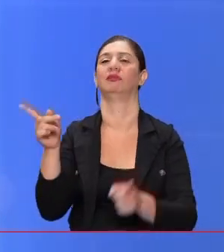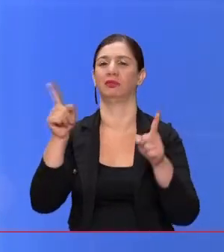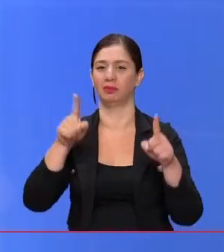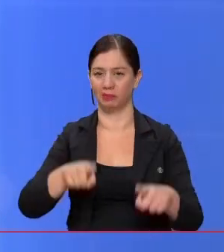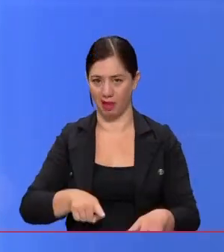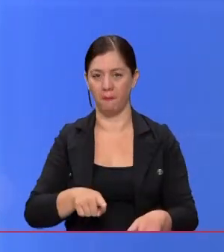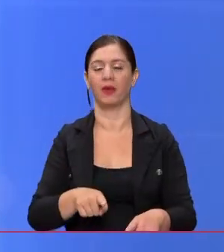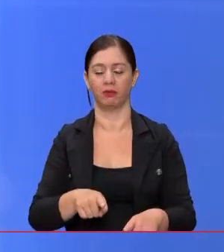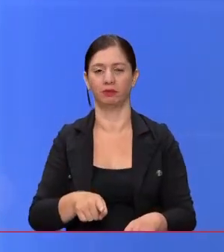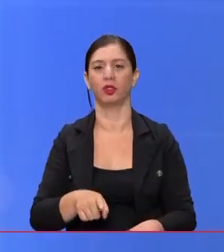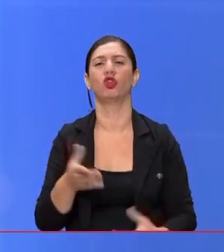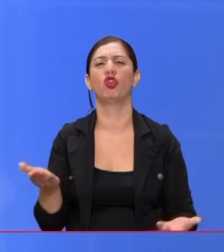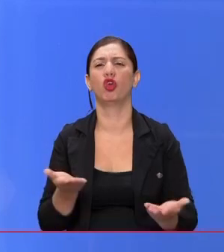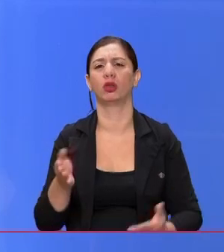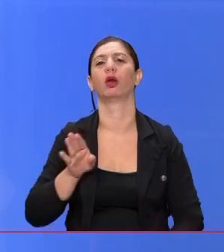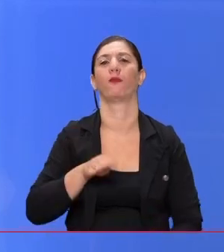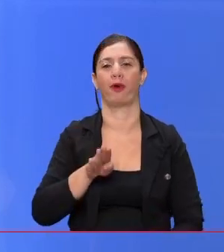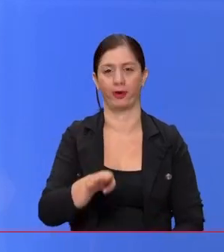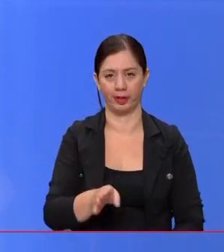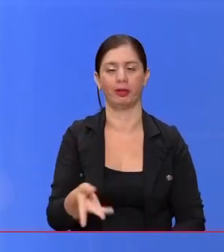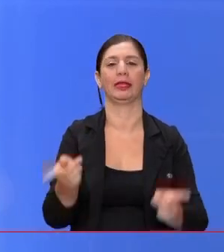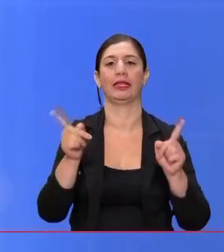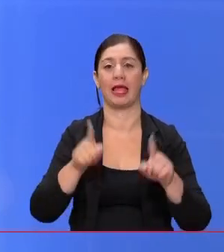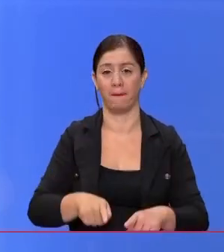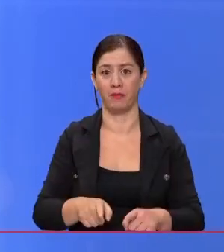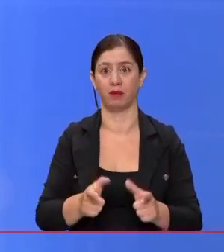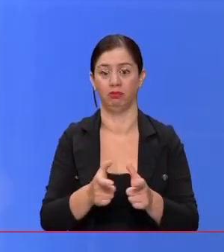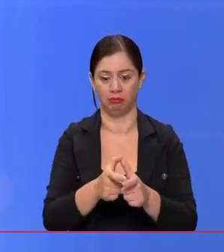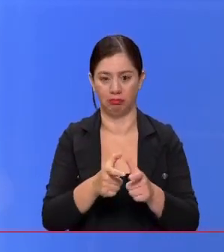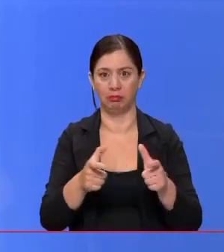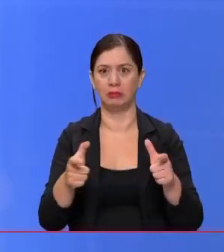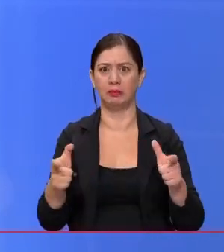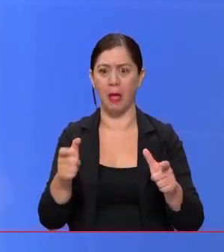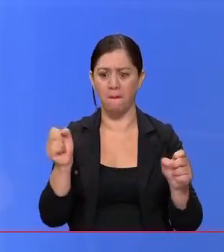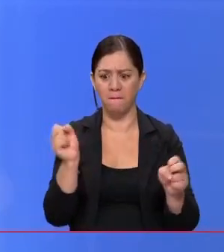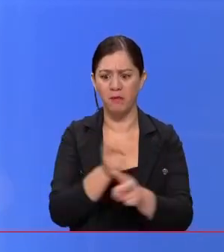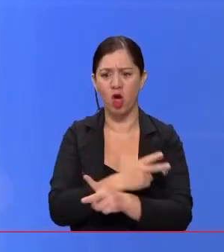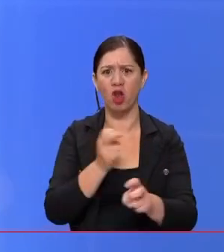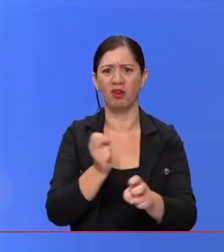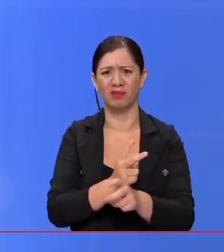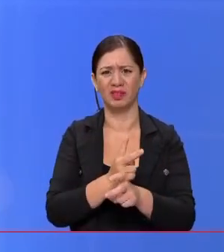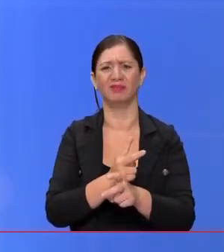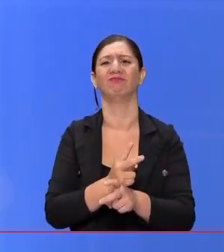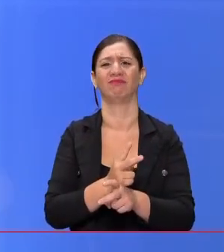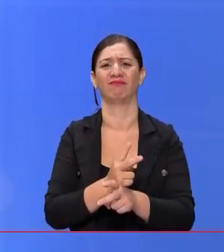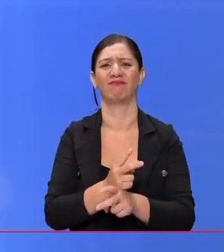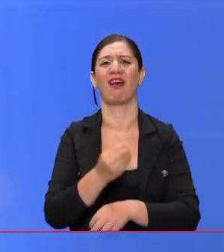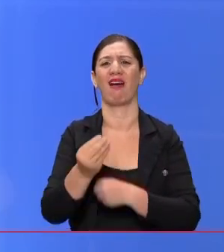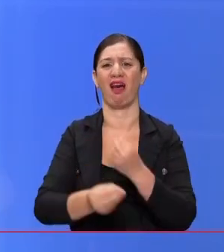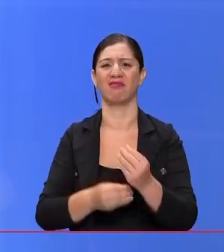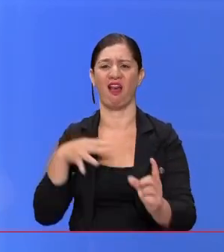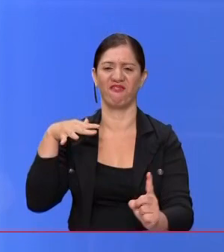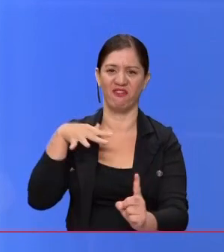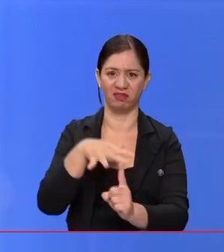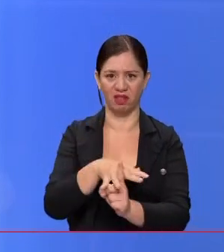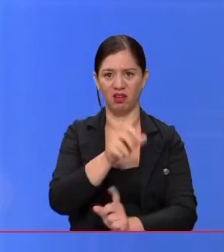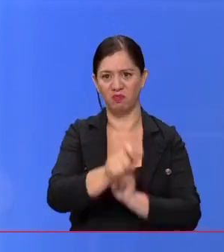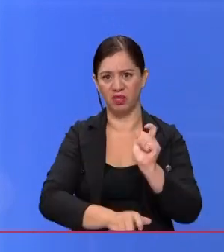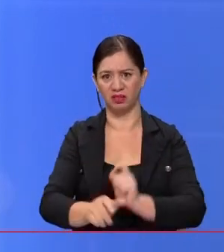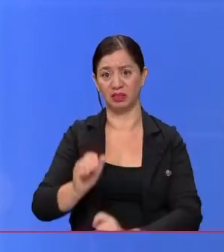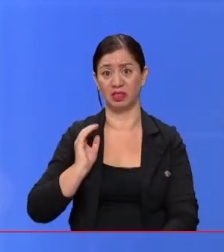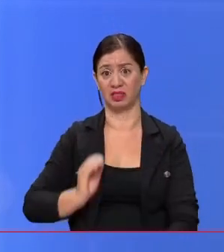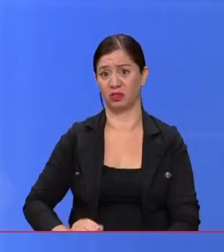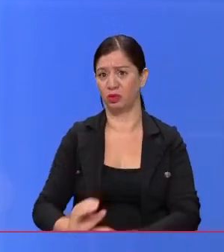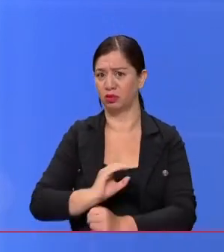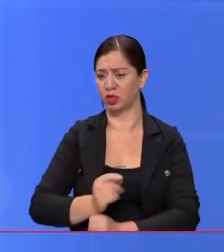se presenta en Buenaventura, donde la ola de violencia genera estas conductas en la ciudadanía. El caso